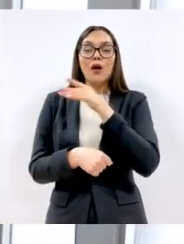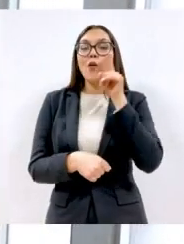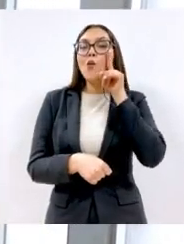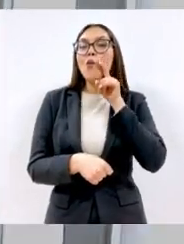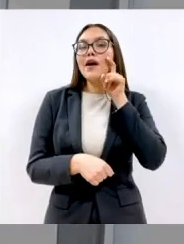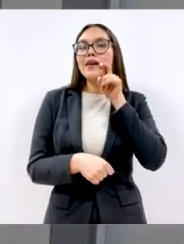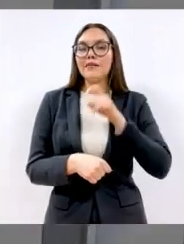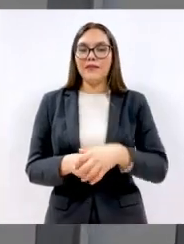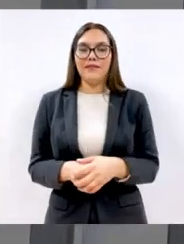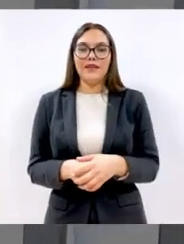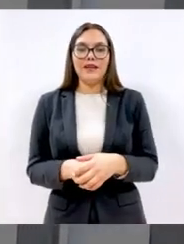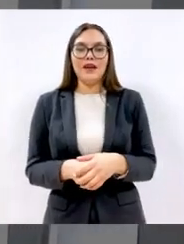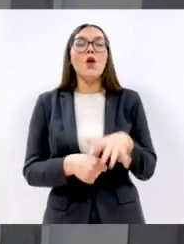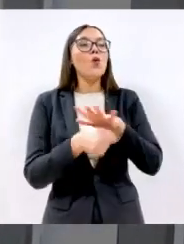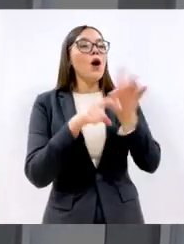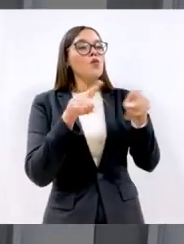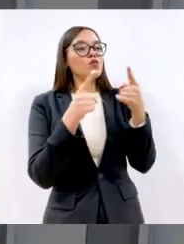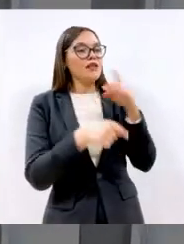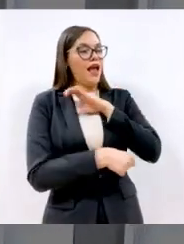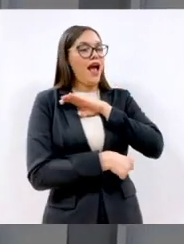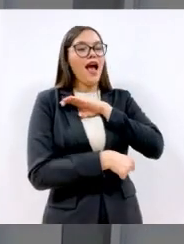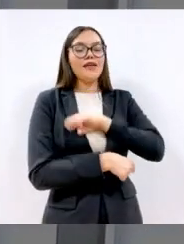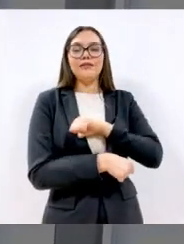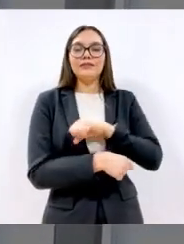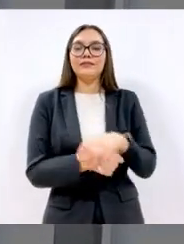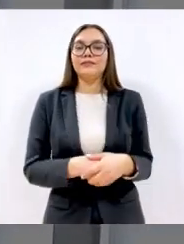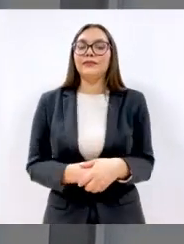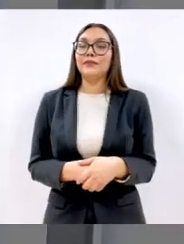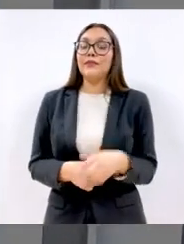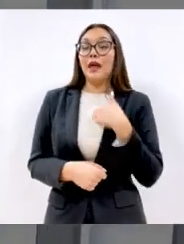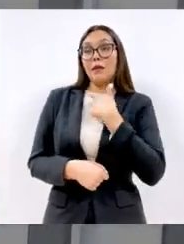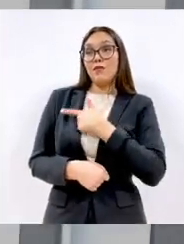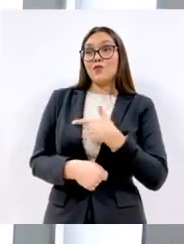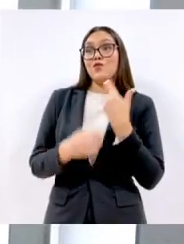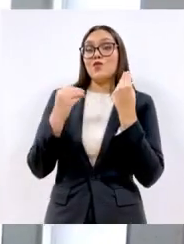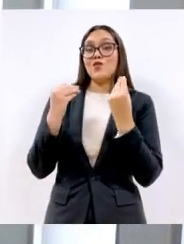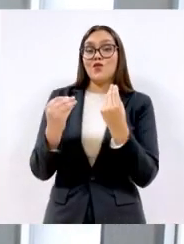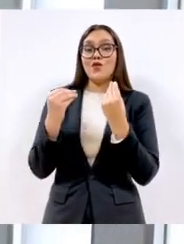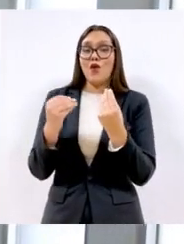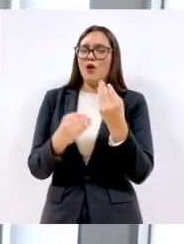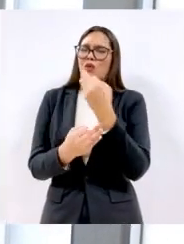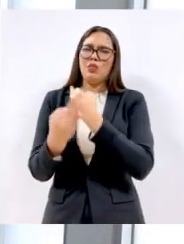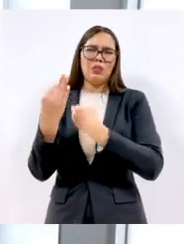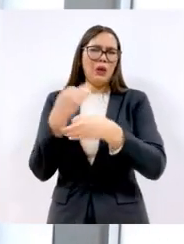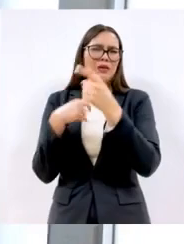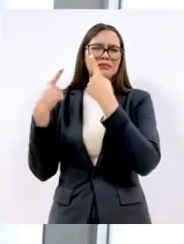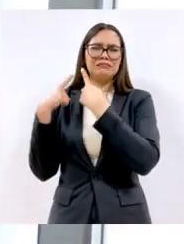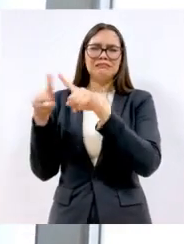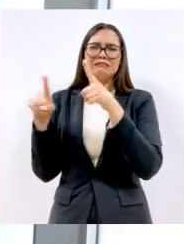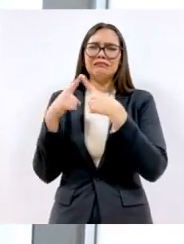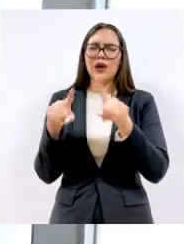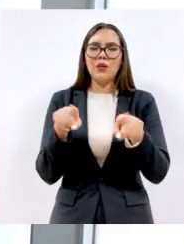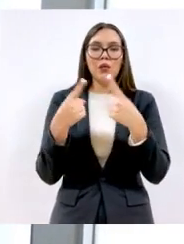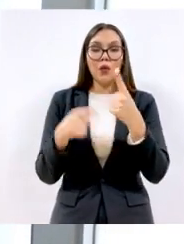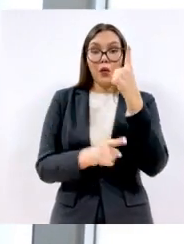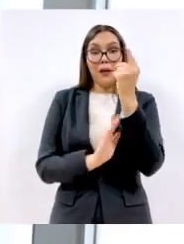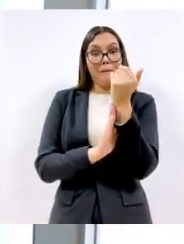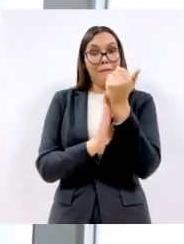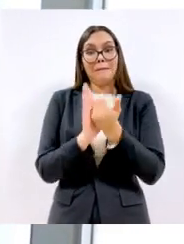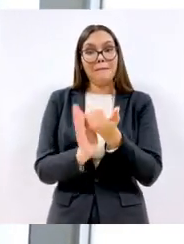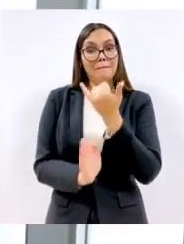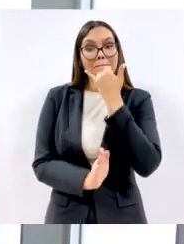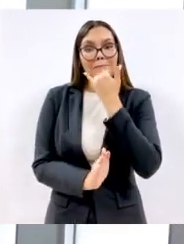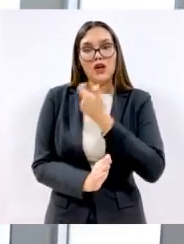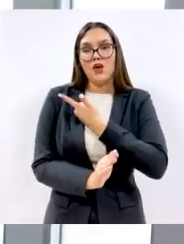gustan mucho. ¿Cuál es tu música favorita? Me gusta mucho todo tipo de música,